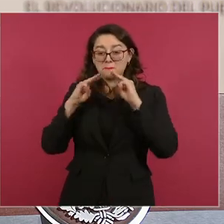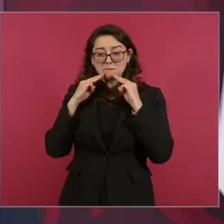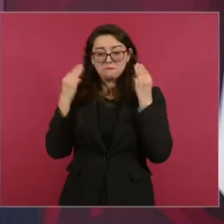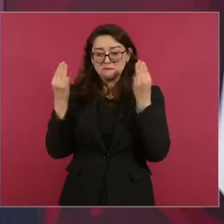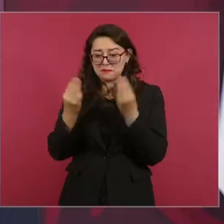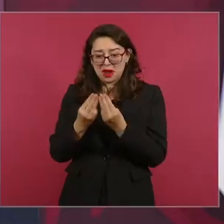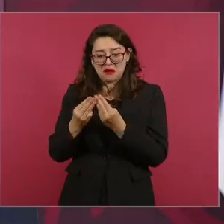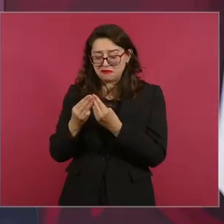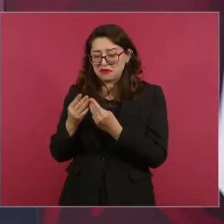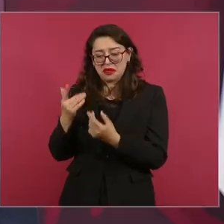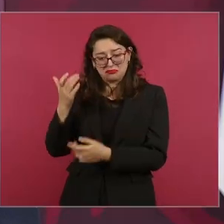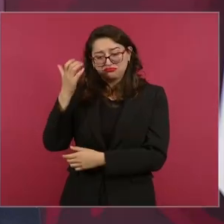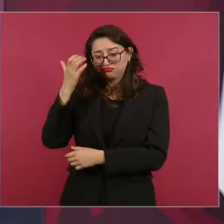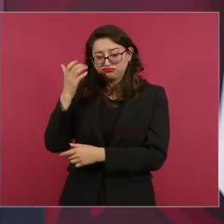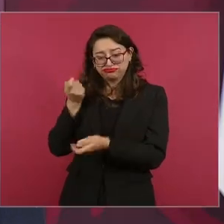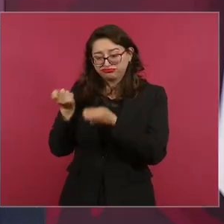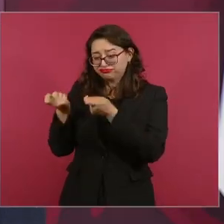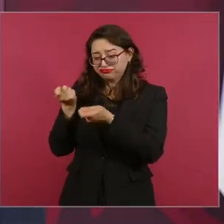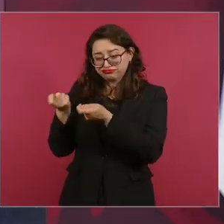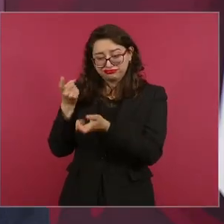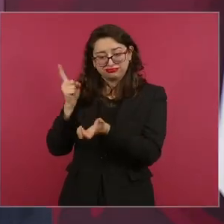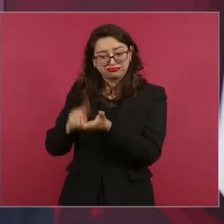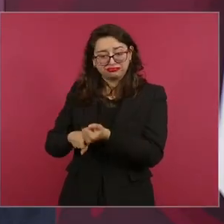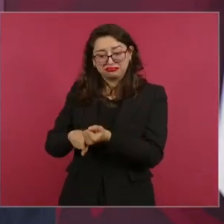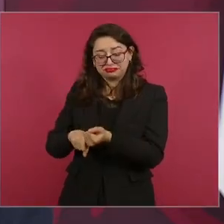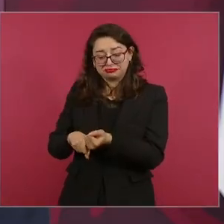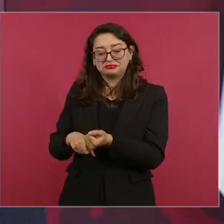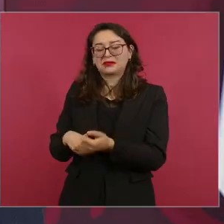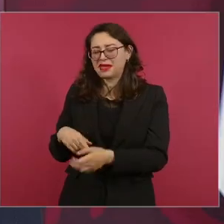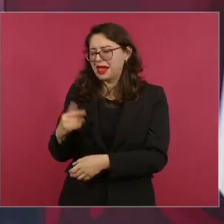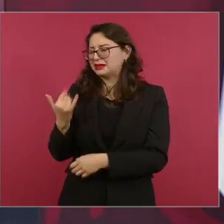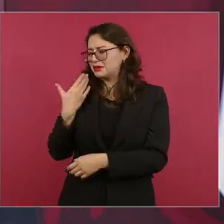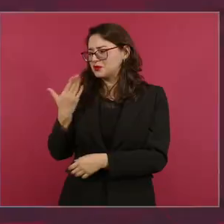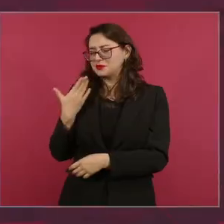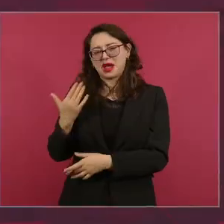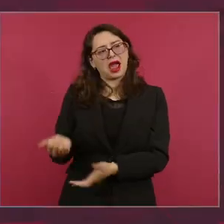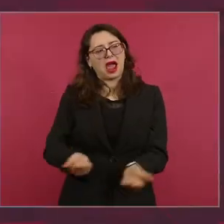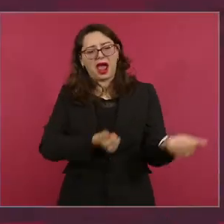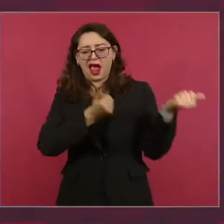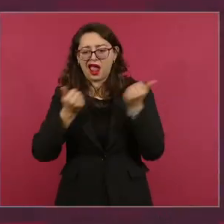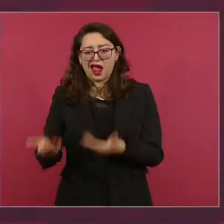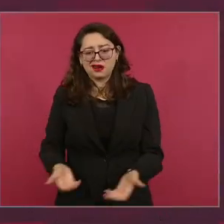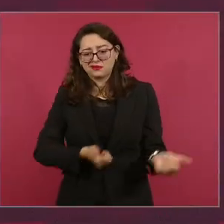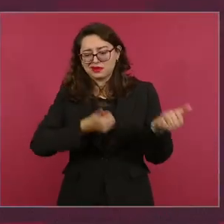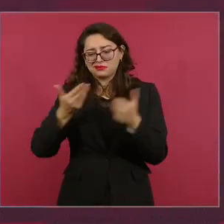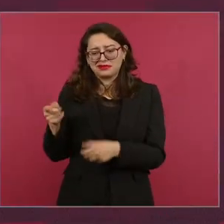Llegaron las armas a los delincuentes, les quitaron los sensores